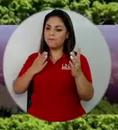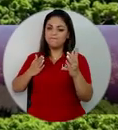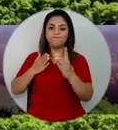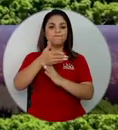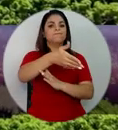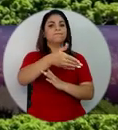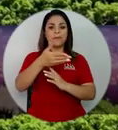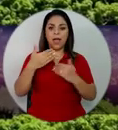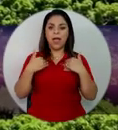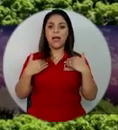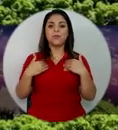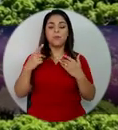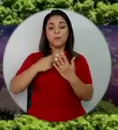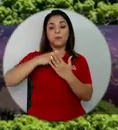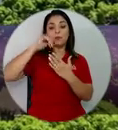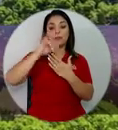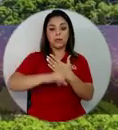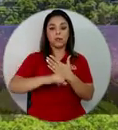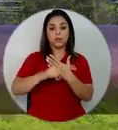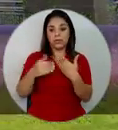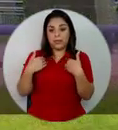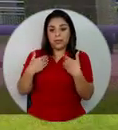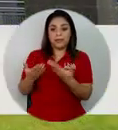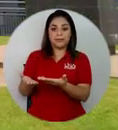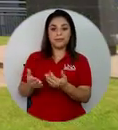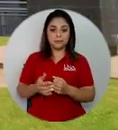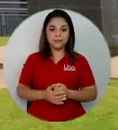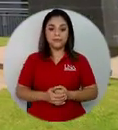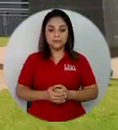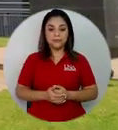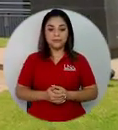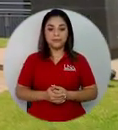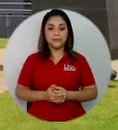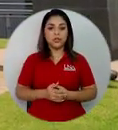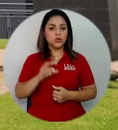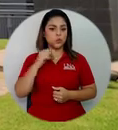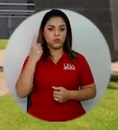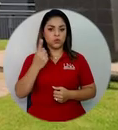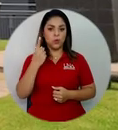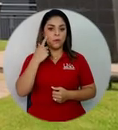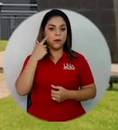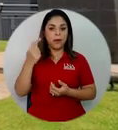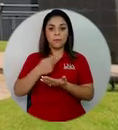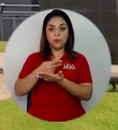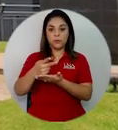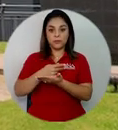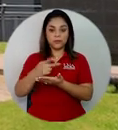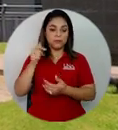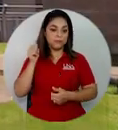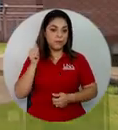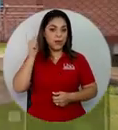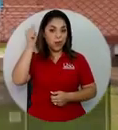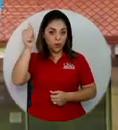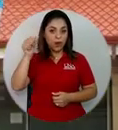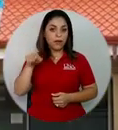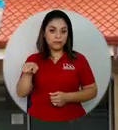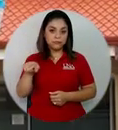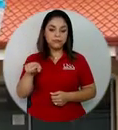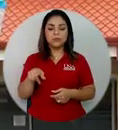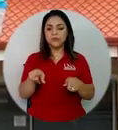la trascendencia que puede tener un proyecto de esta naturaleza, no solo para la provincia